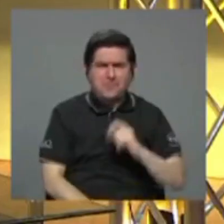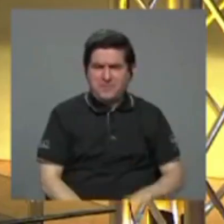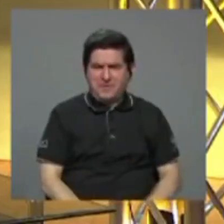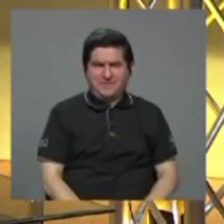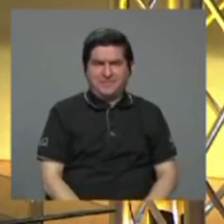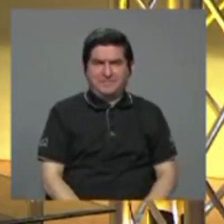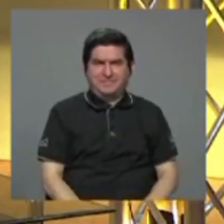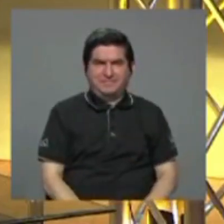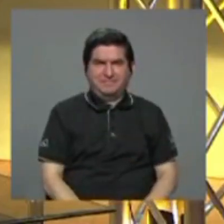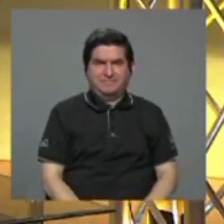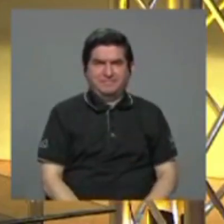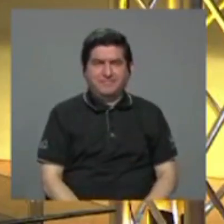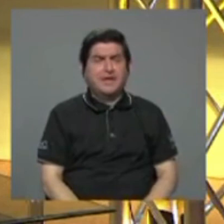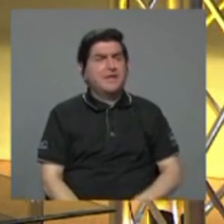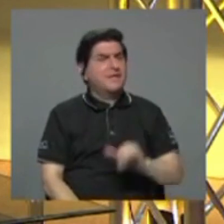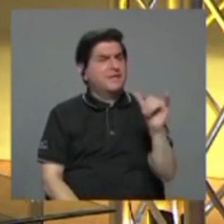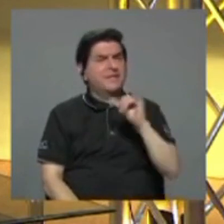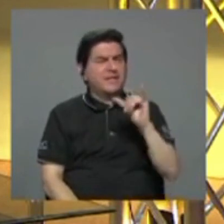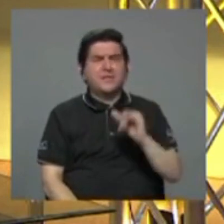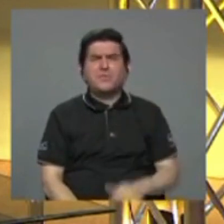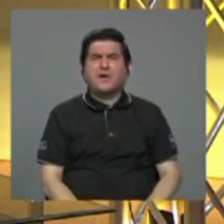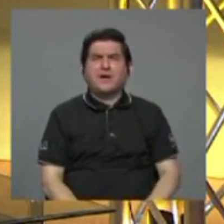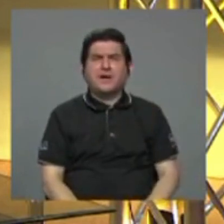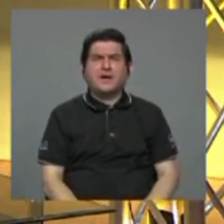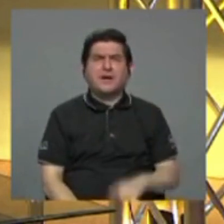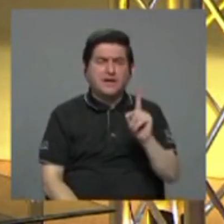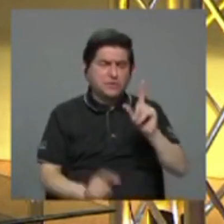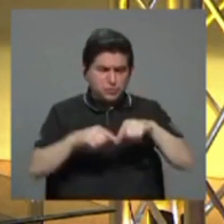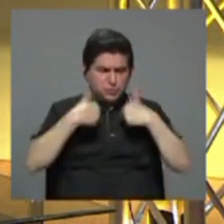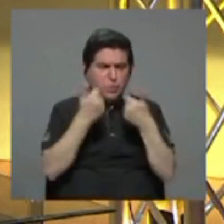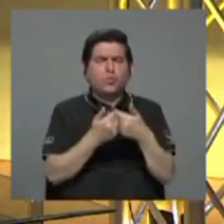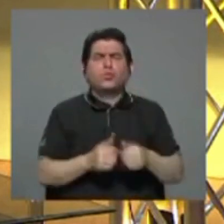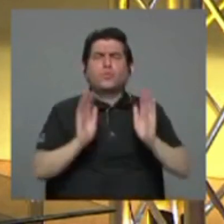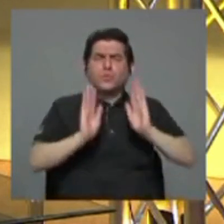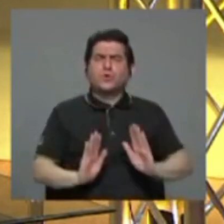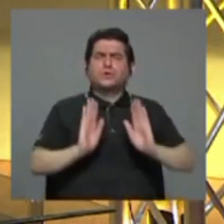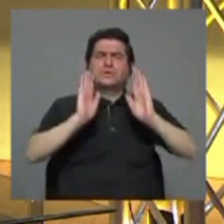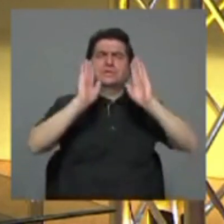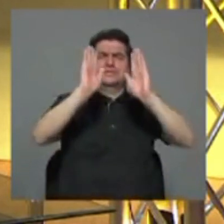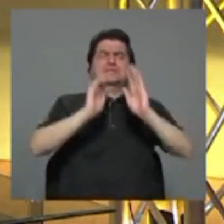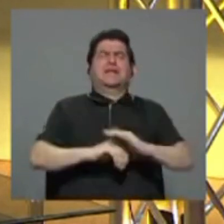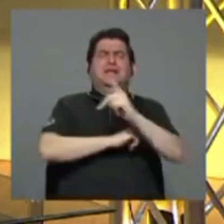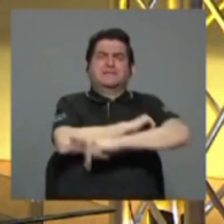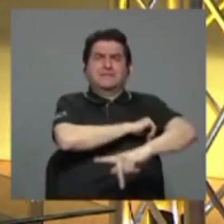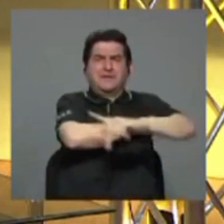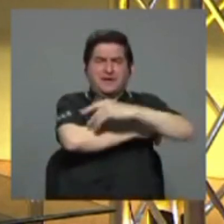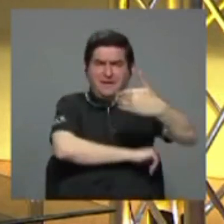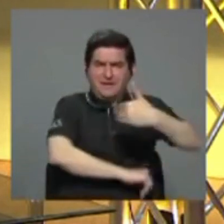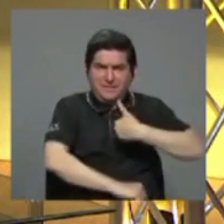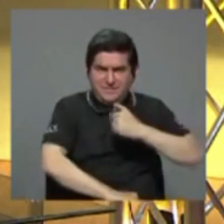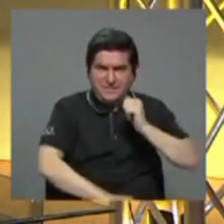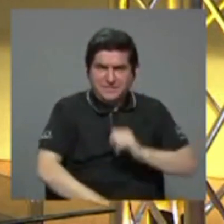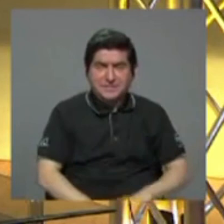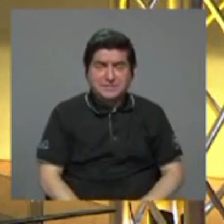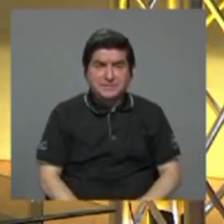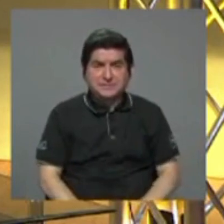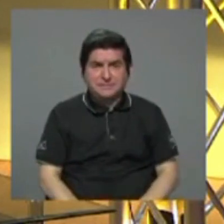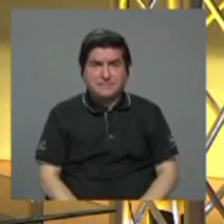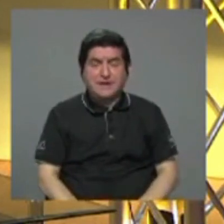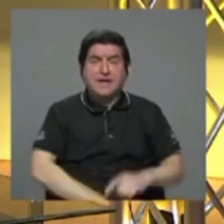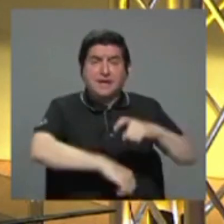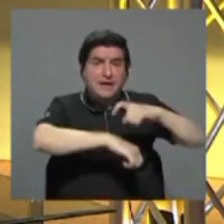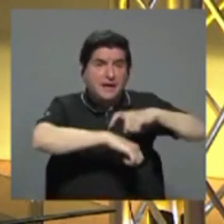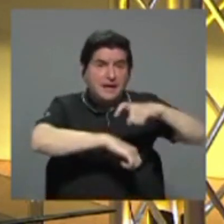manera que también aquí hay un cúmulo de excelencia que hay en el país, que cuando vienen